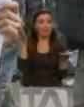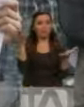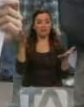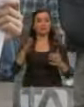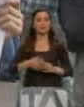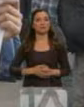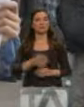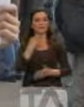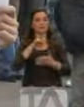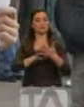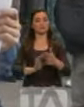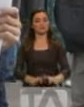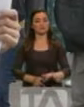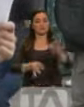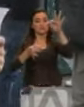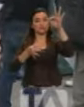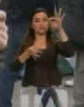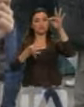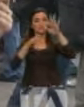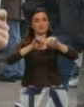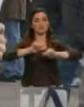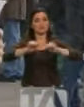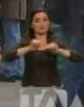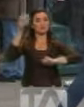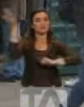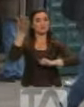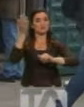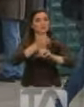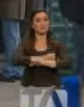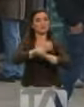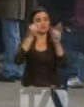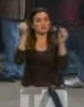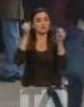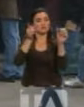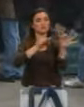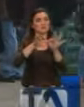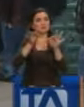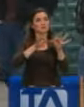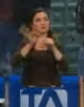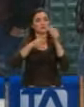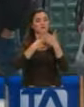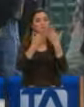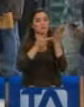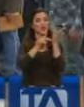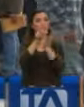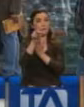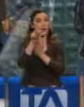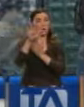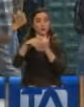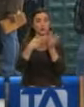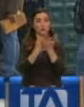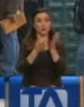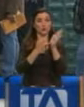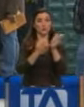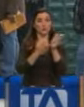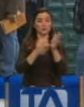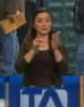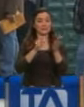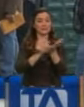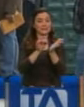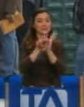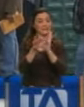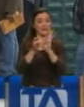esta carta que les entregaron a los docentes y administrativos durante esta mañana, se les indica que los haberes en concepto de indemnización y además por